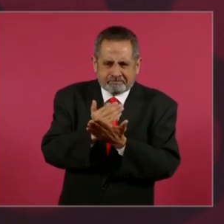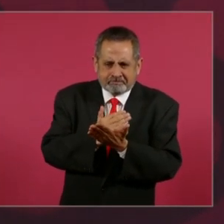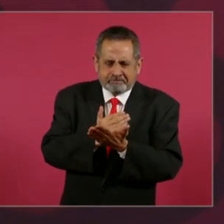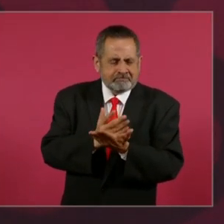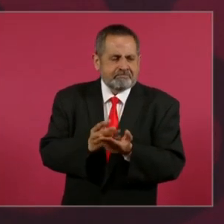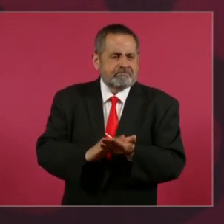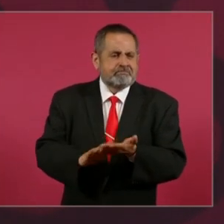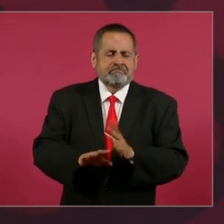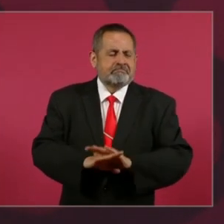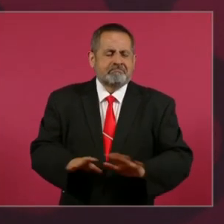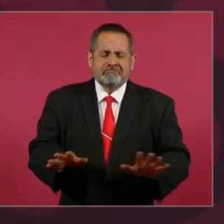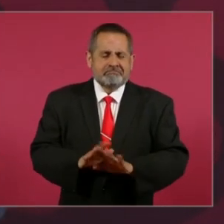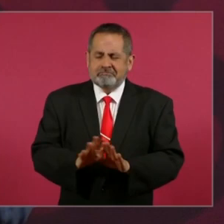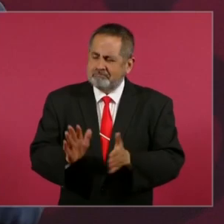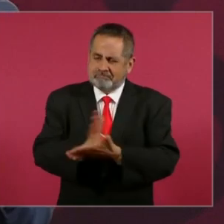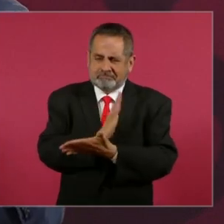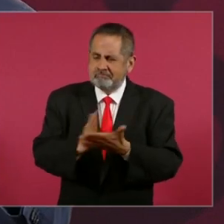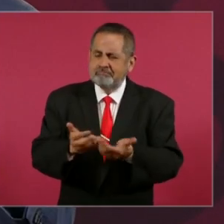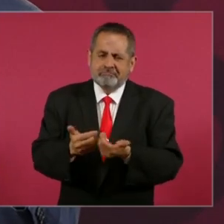ya